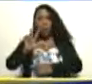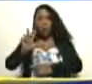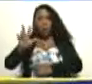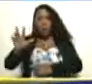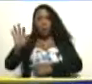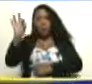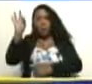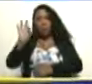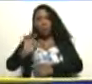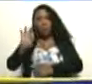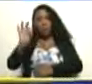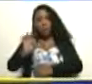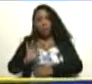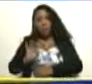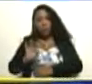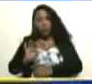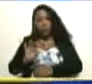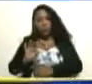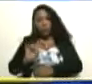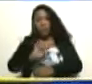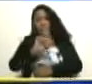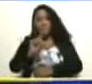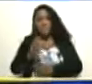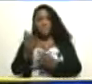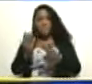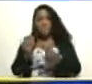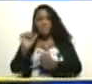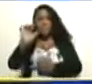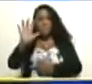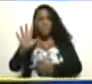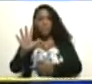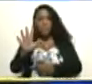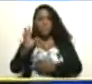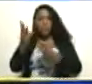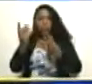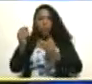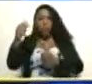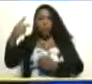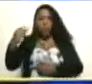96,33%. En la pregunta número 5, la opción del no,